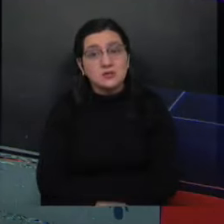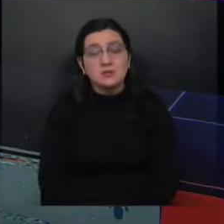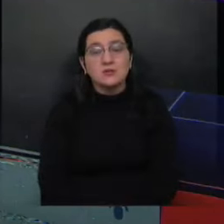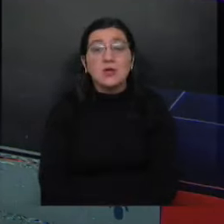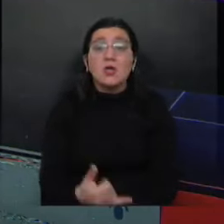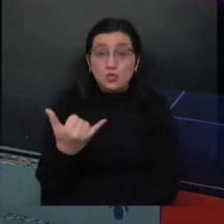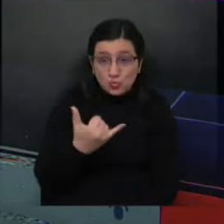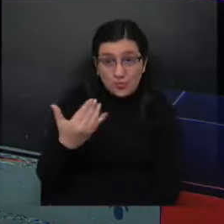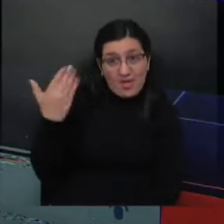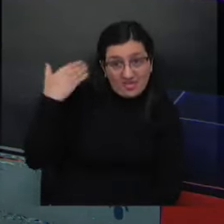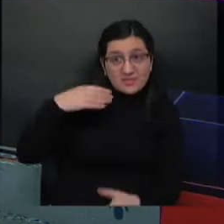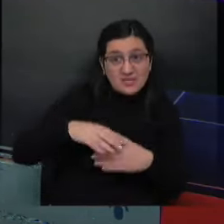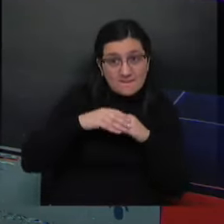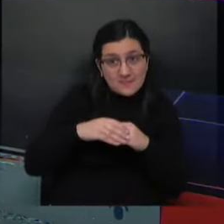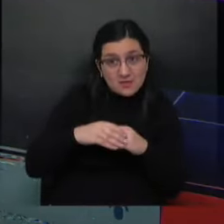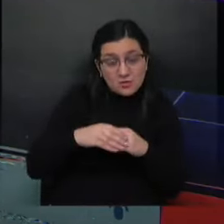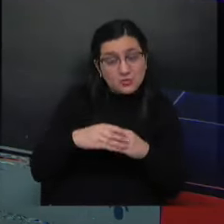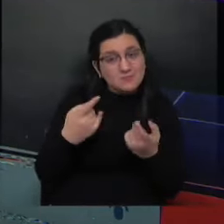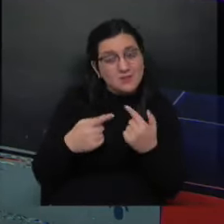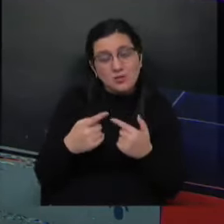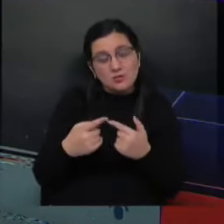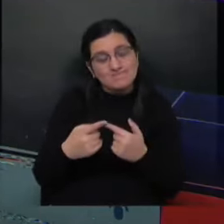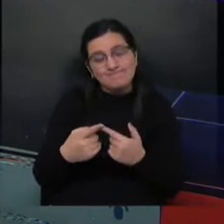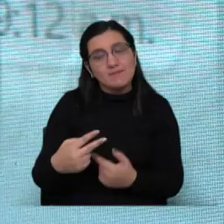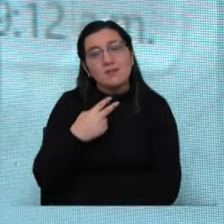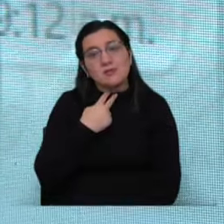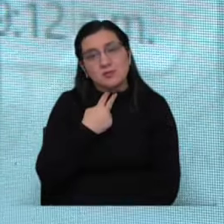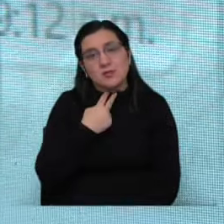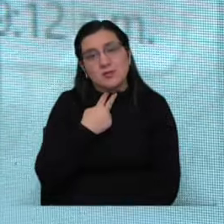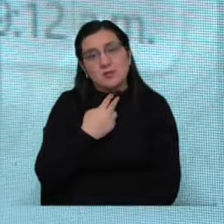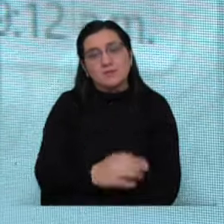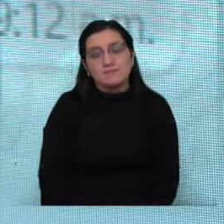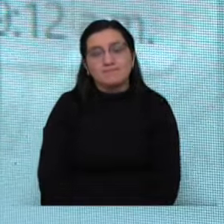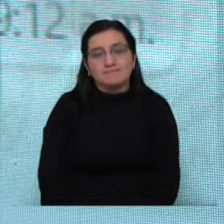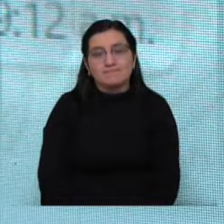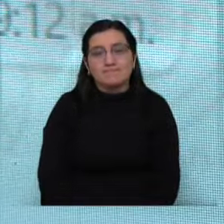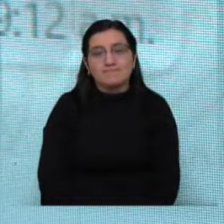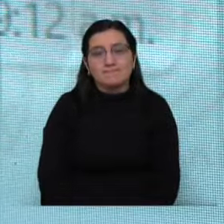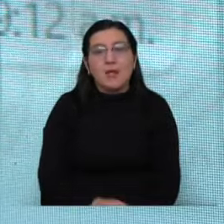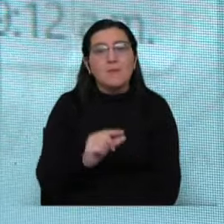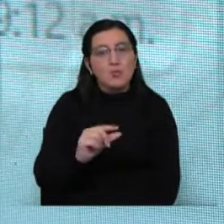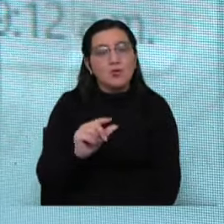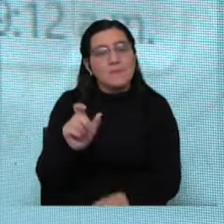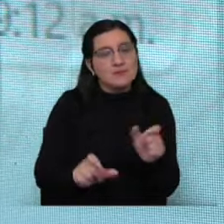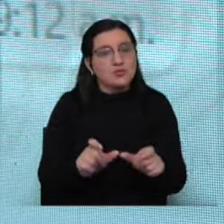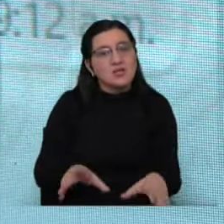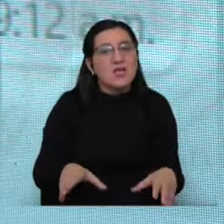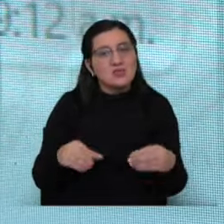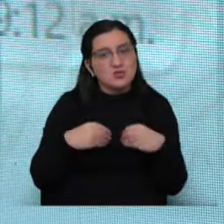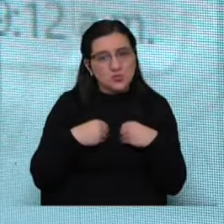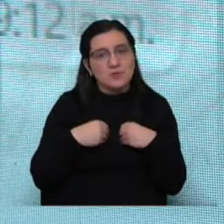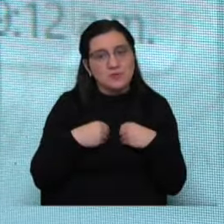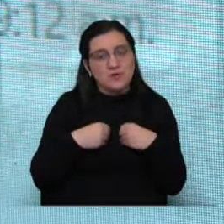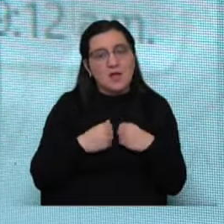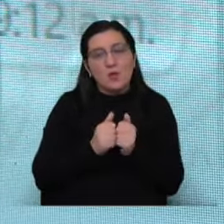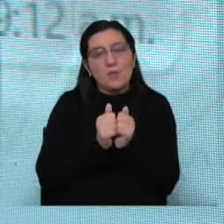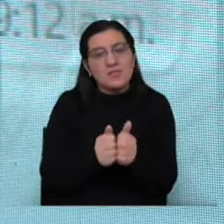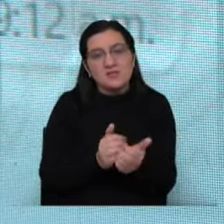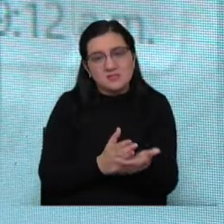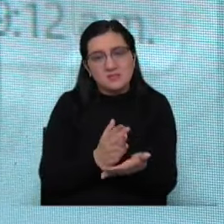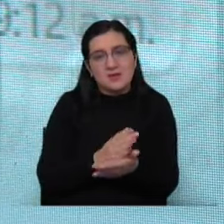decepciones creo que la amistad es algo muy grande es en las buenas y ASUME eso Besos para